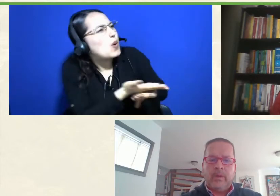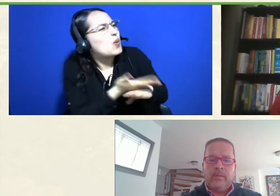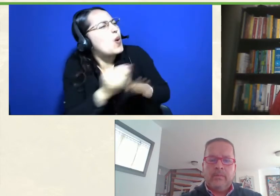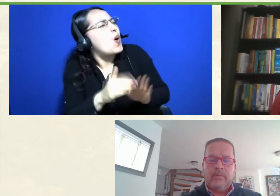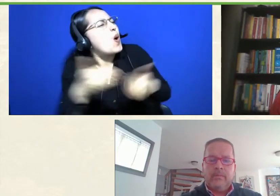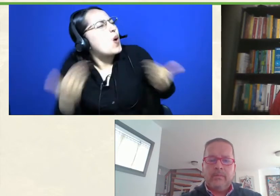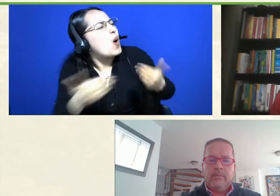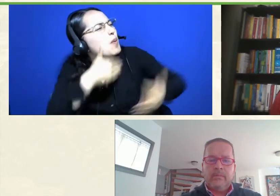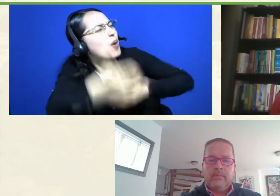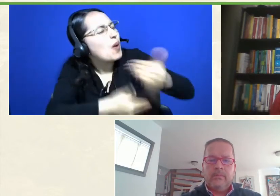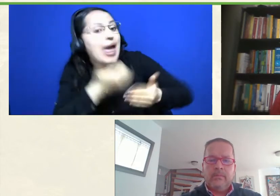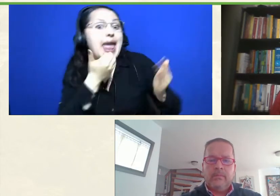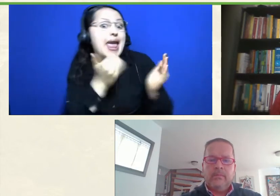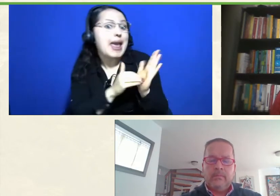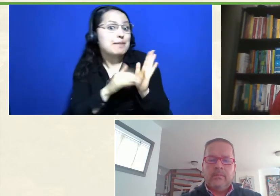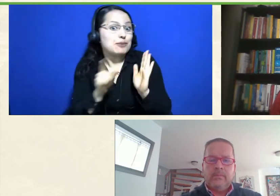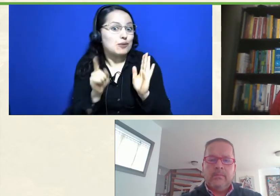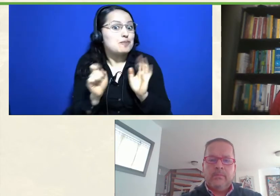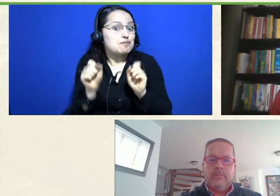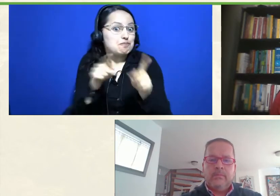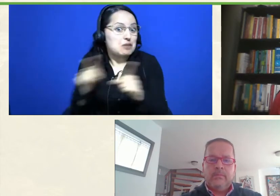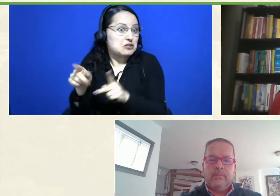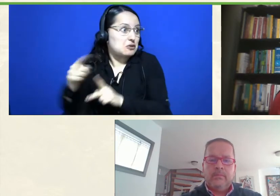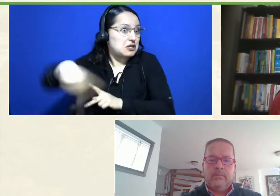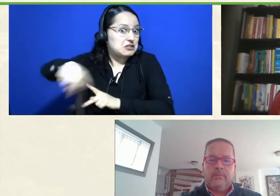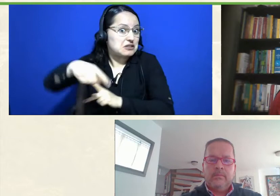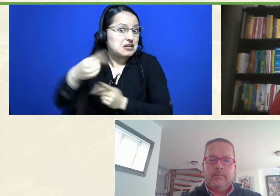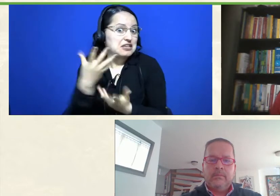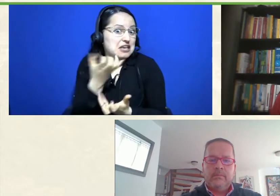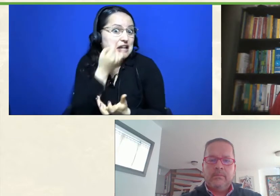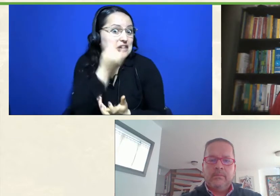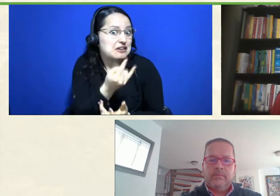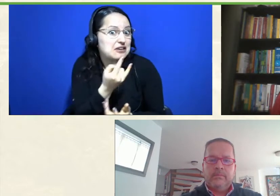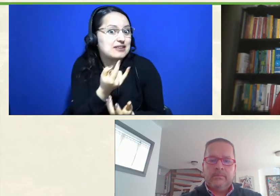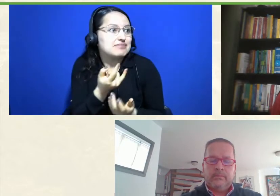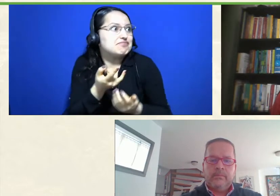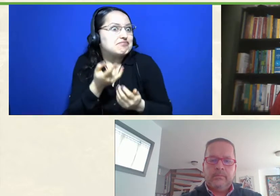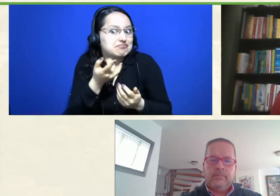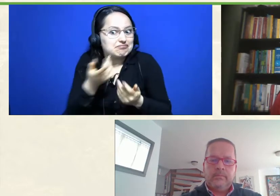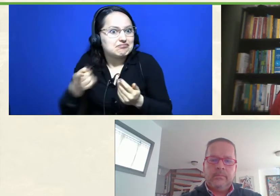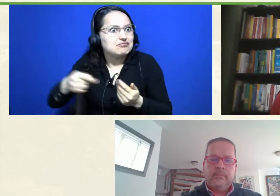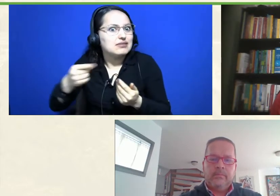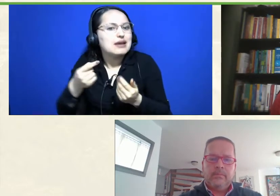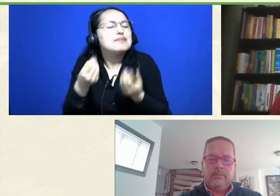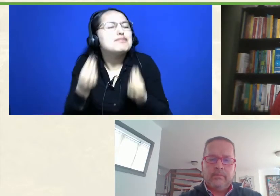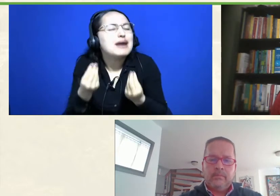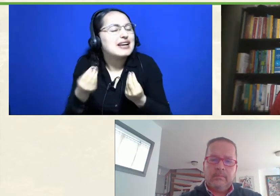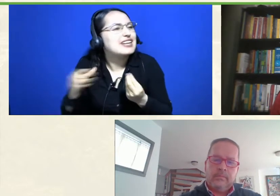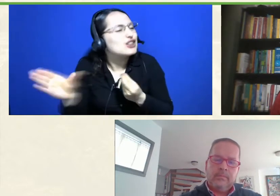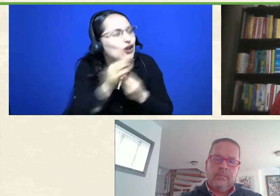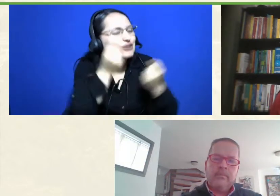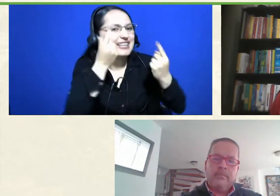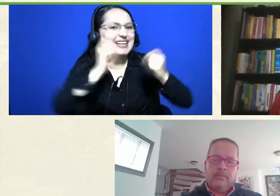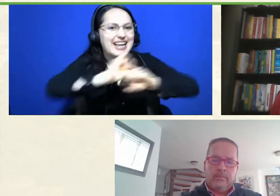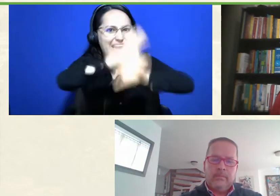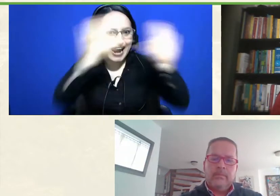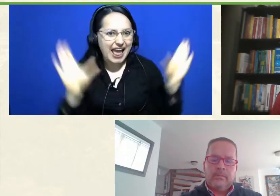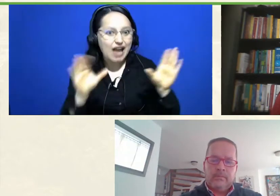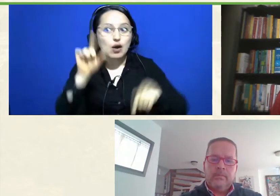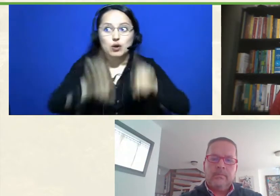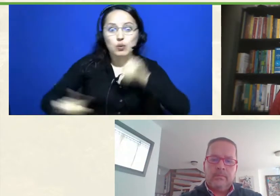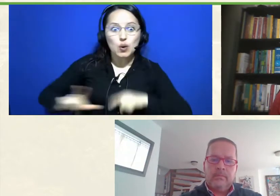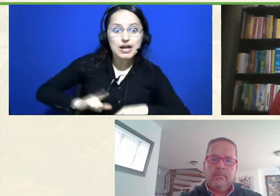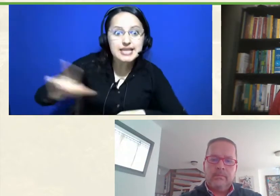que la persona, invitándote, Hernán, a que nos ayudes a que todo lo entendamos, desde las amas de casa, líderes